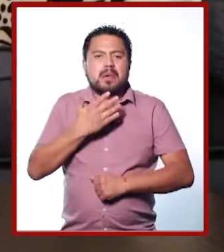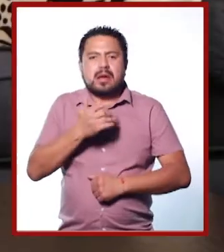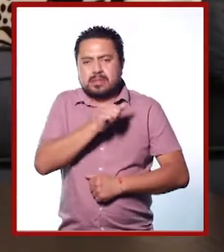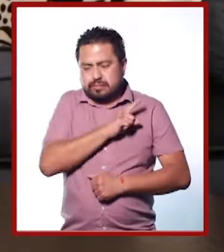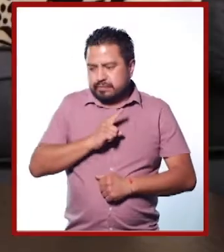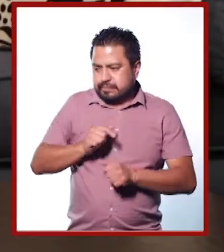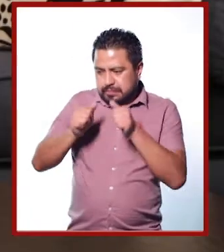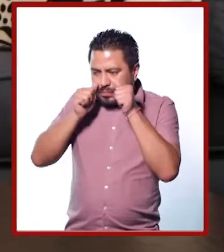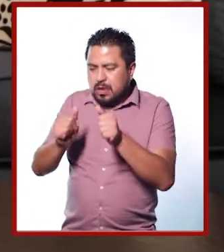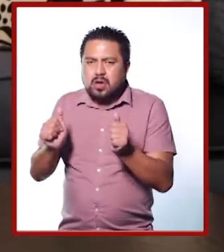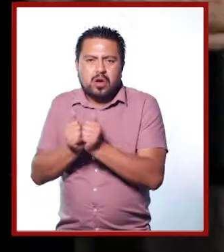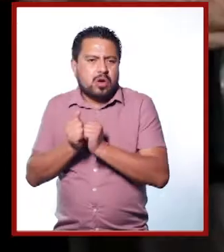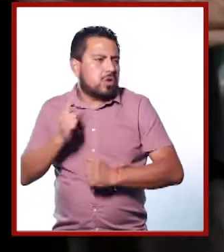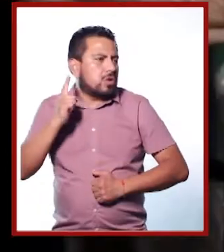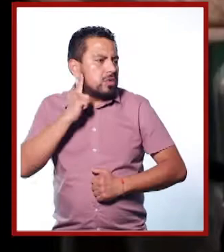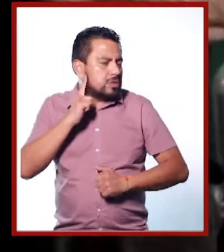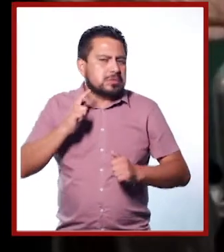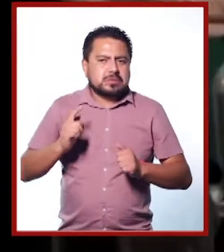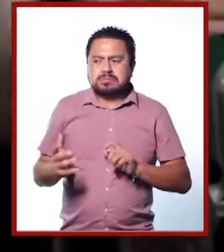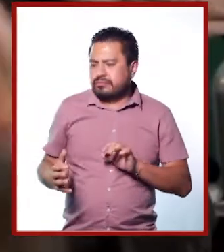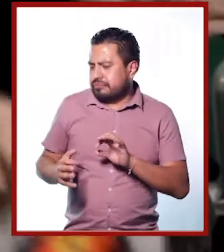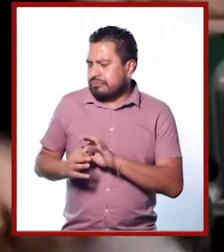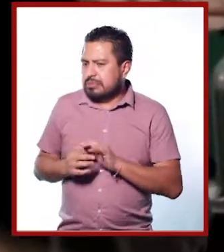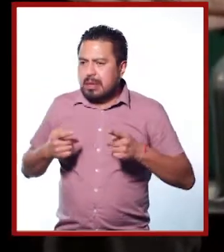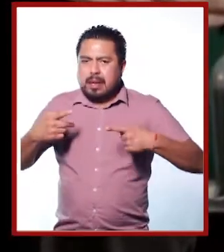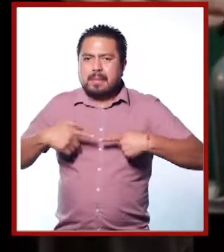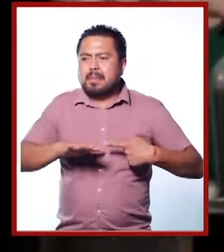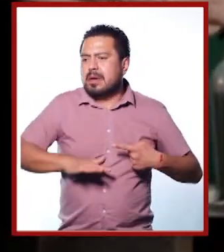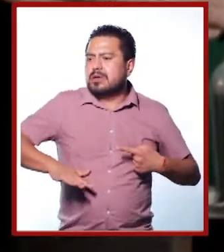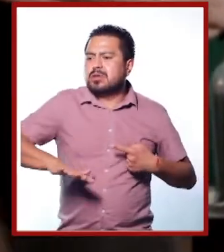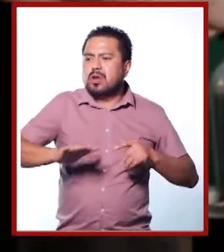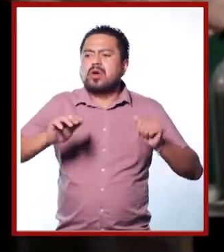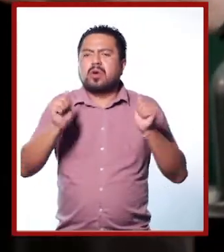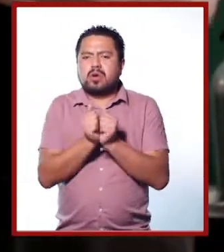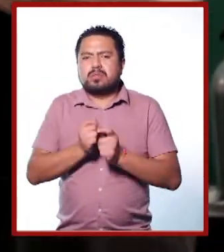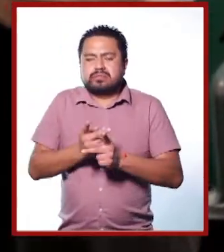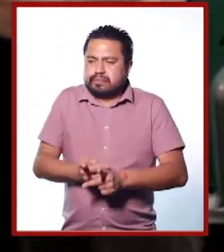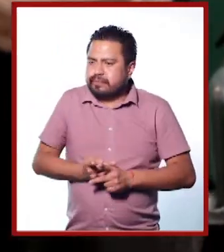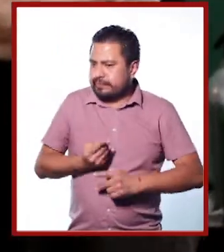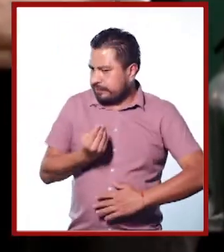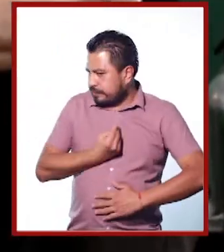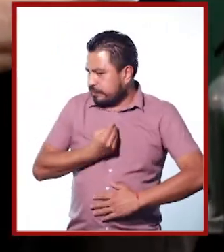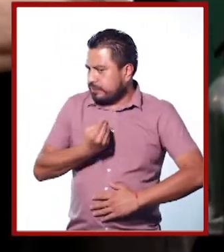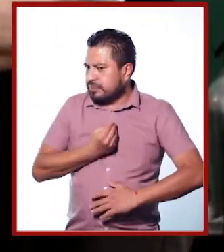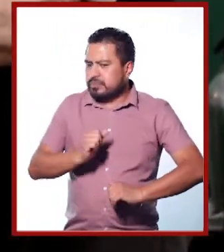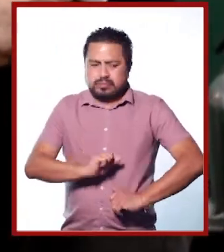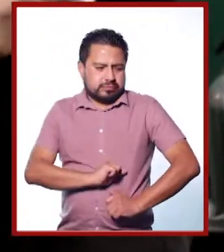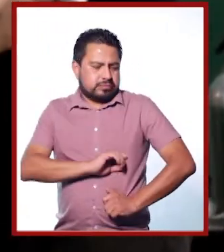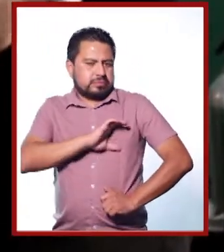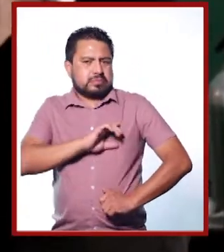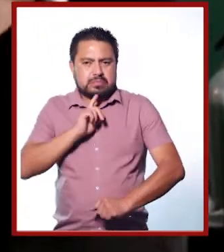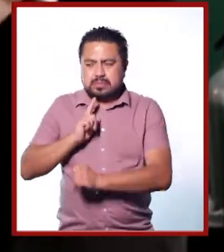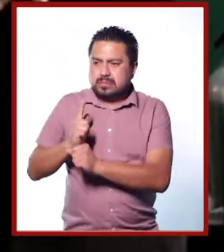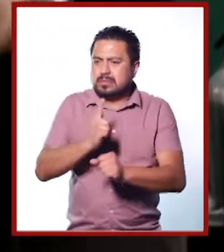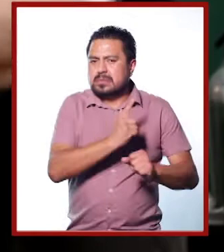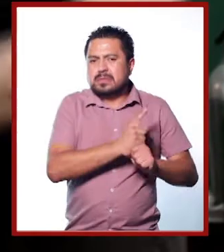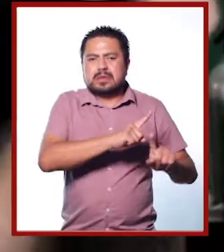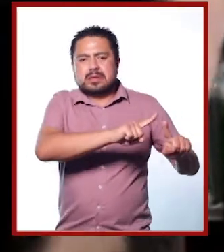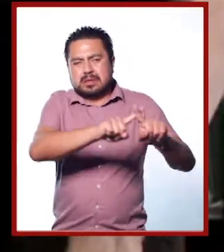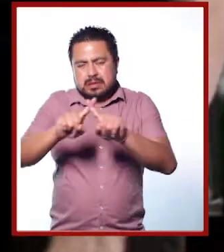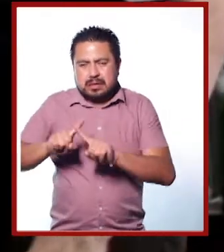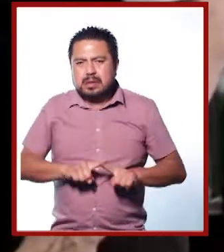buenos tratos, con escuchar, con ser empática a las personas, con ser tolerantes, con enriquecer y ver muy valiosa